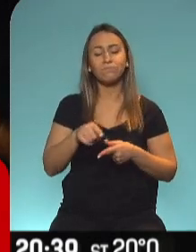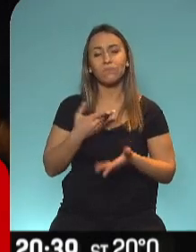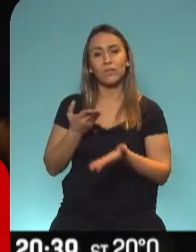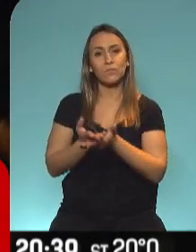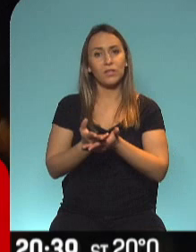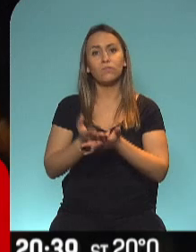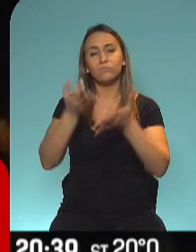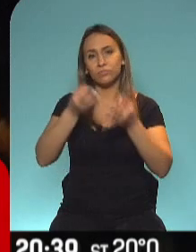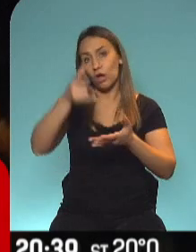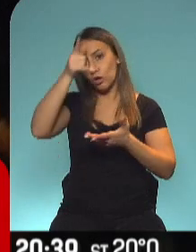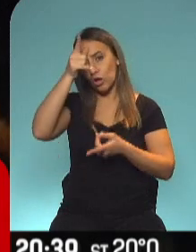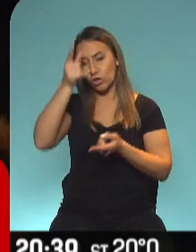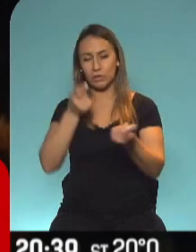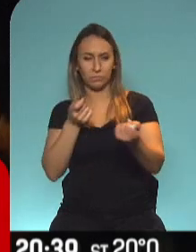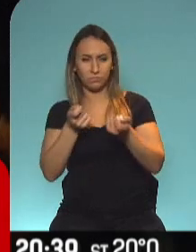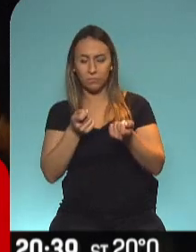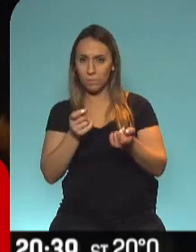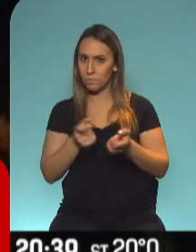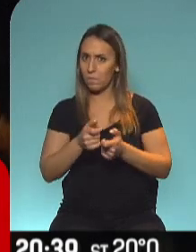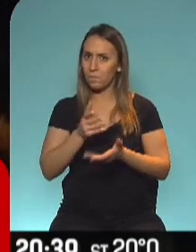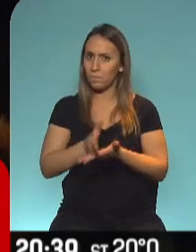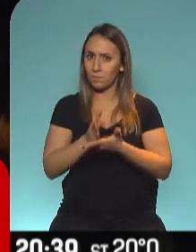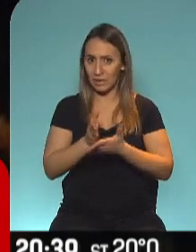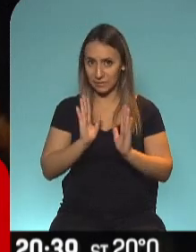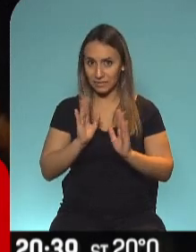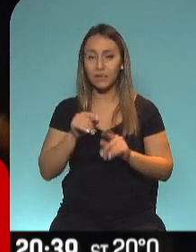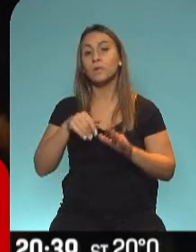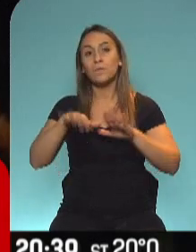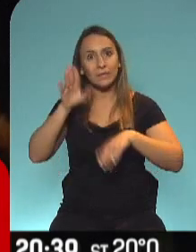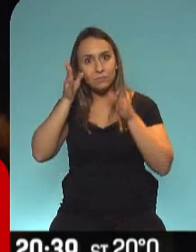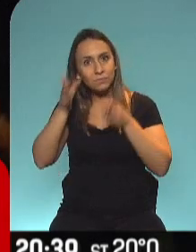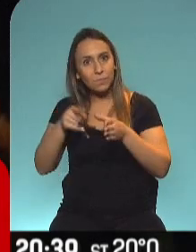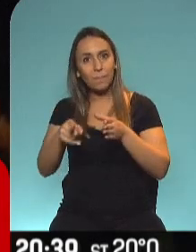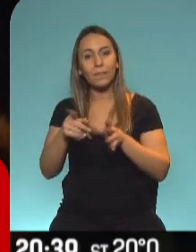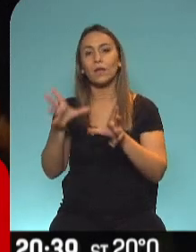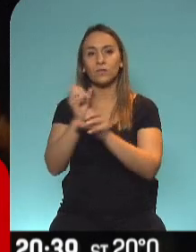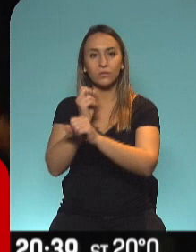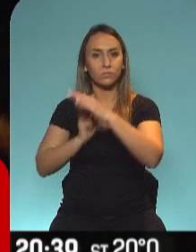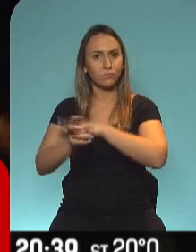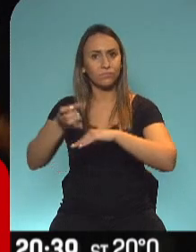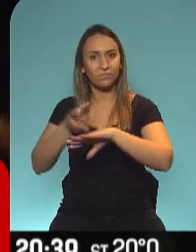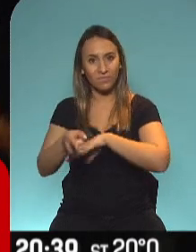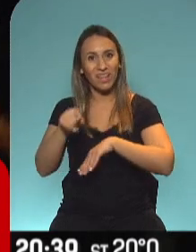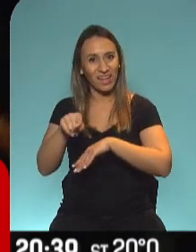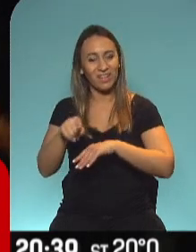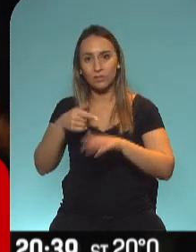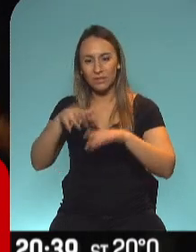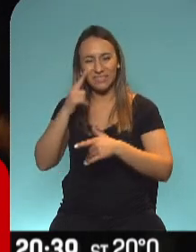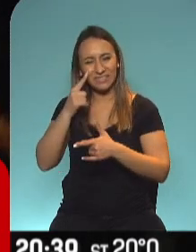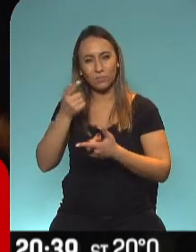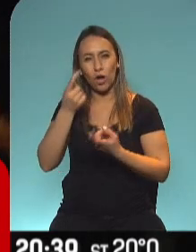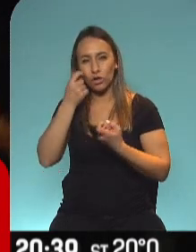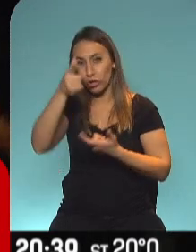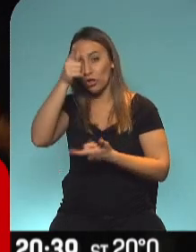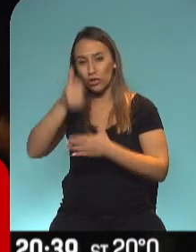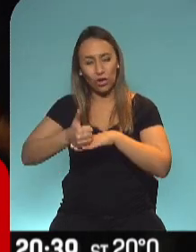los controles en el transporte público de pasajeros fundamentalmente, y eso se dispuso en la reunión que terminó hace unos minutos